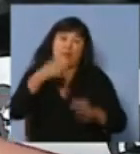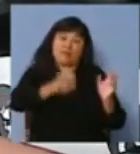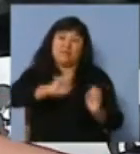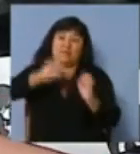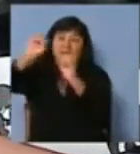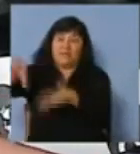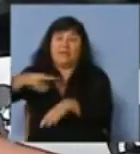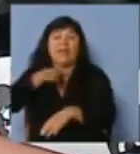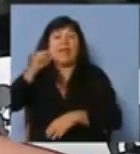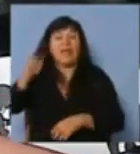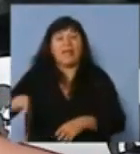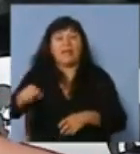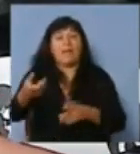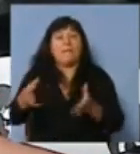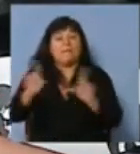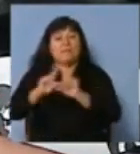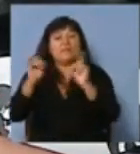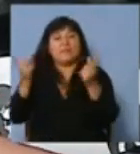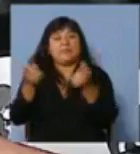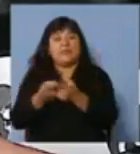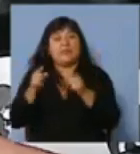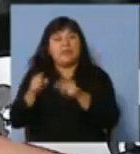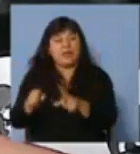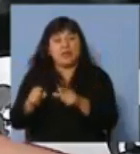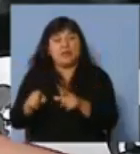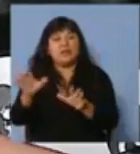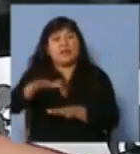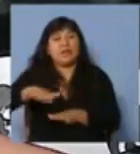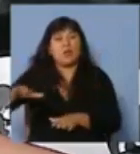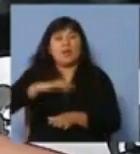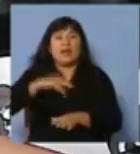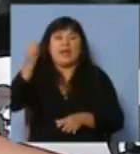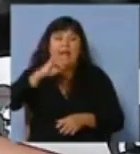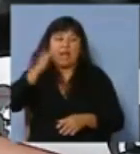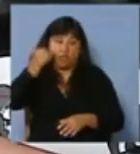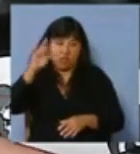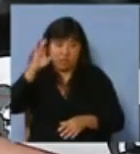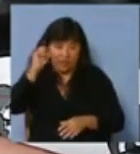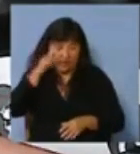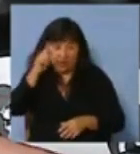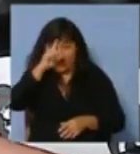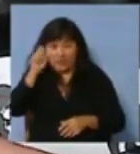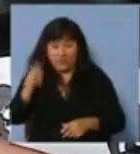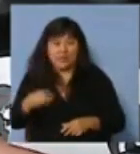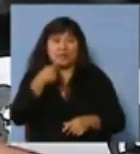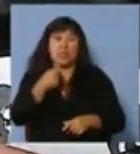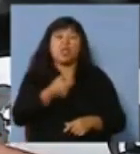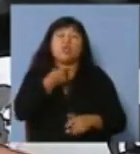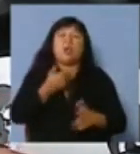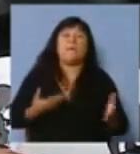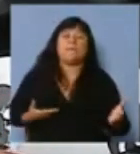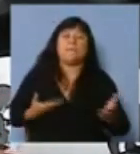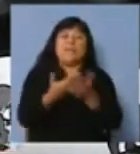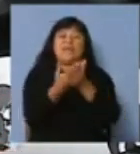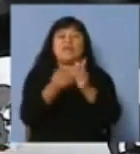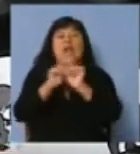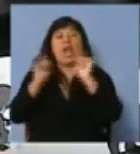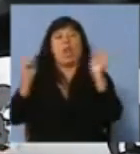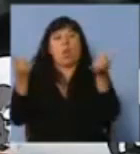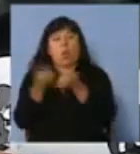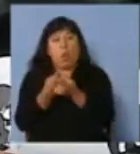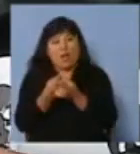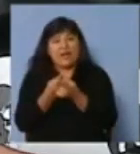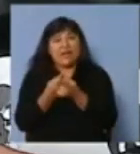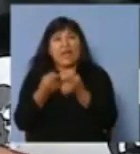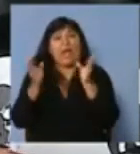muy difícil es un lugar a puertas cerradas porque nosotros hemos tenido nuestros chicos en otros lugares pero ahora se está trabajando esa ley de